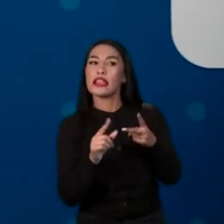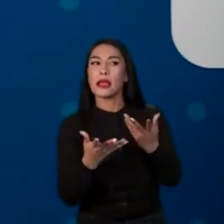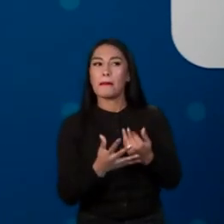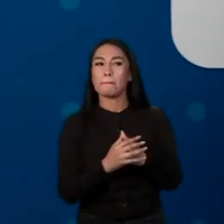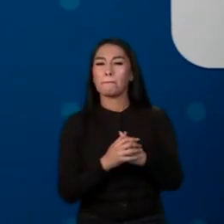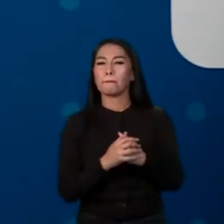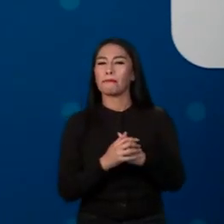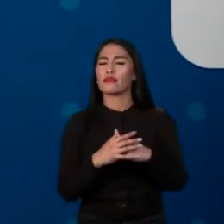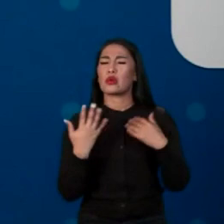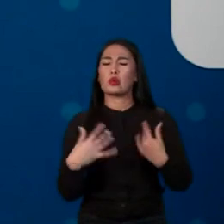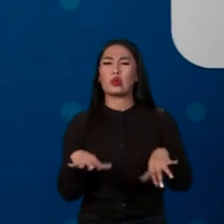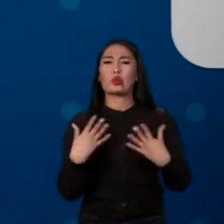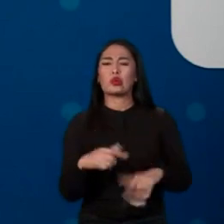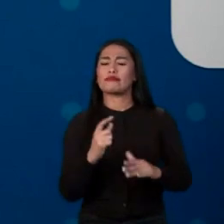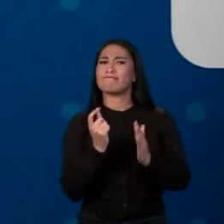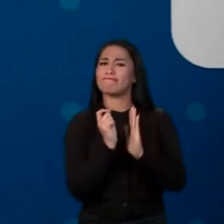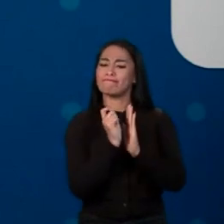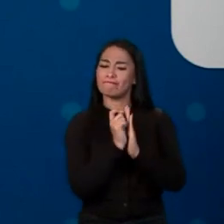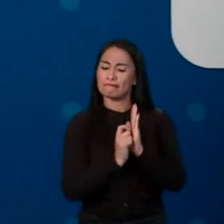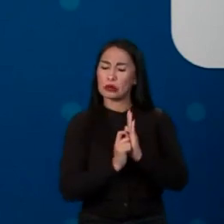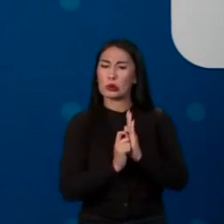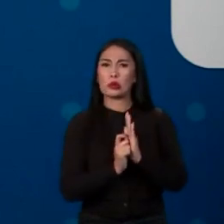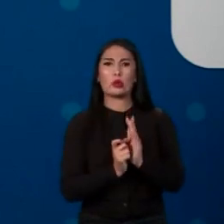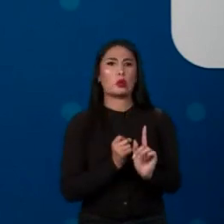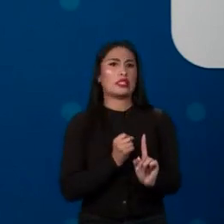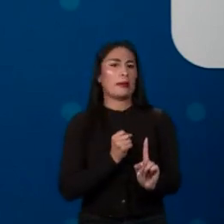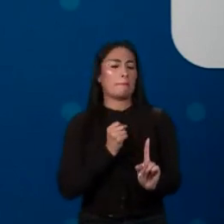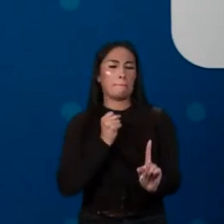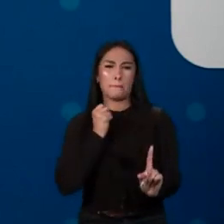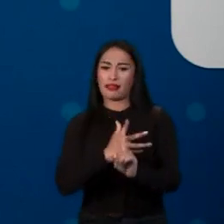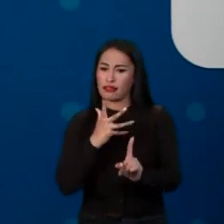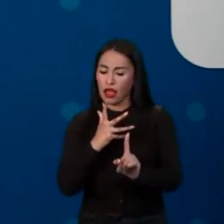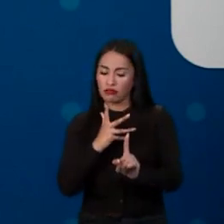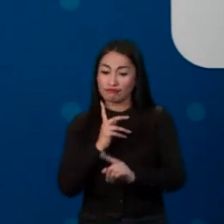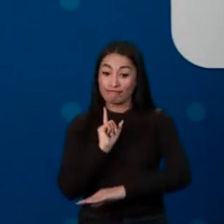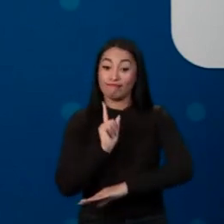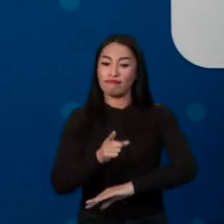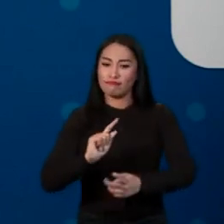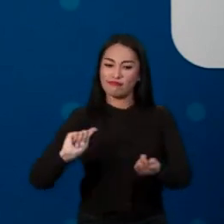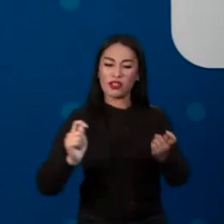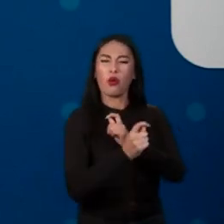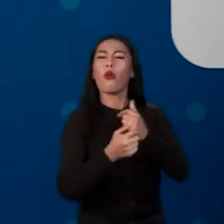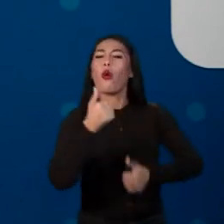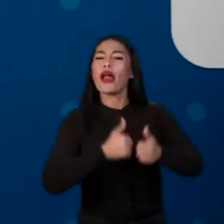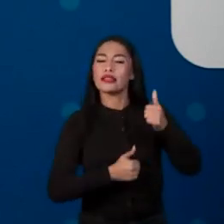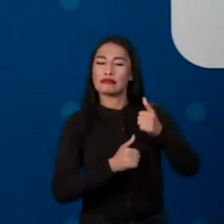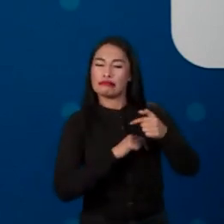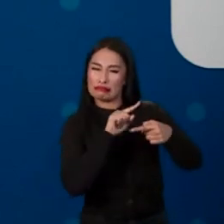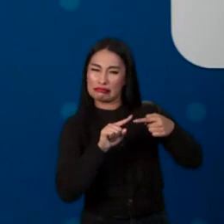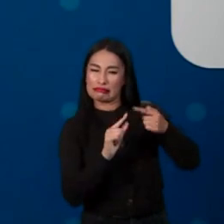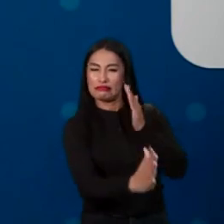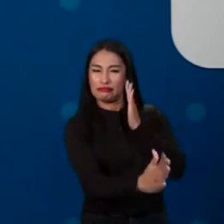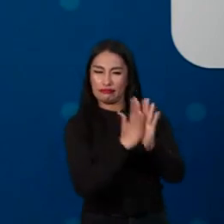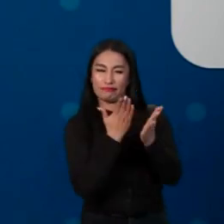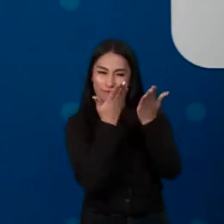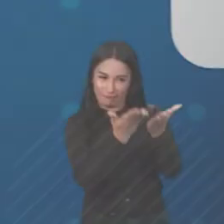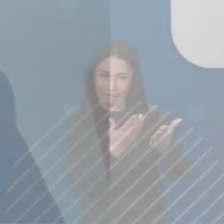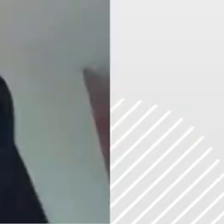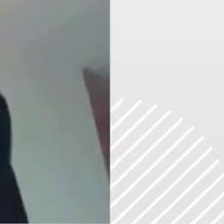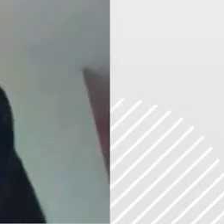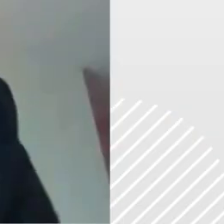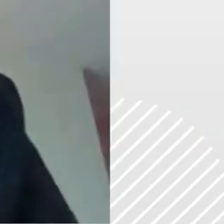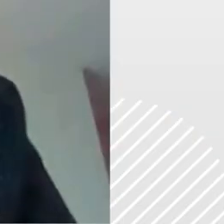puntos trascendentales que han venido generando estos cambios. Entonces, vamos a escuchar primero a Cristóbal Cobo. Es una